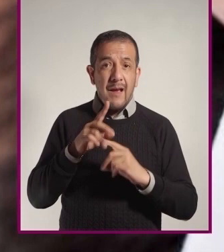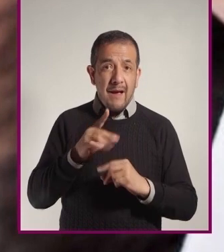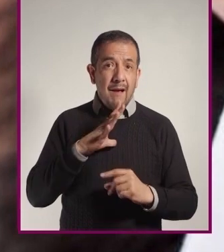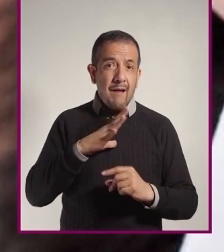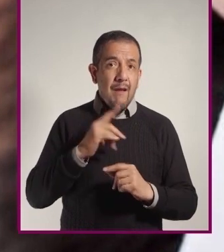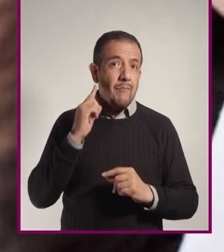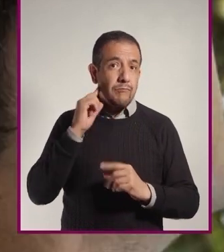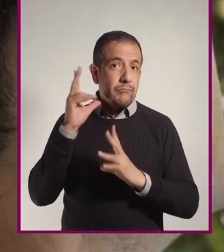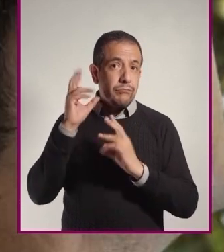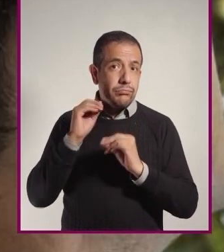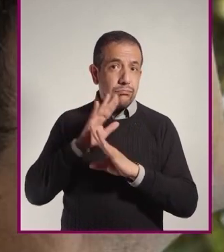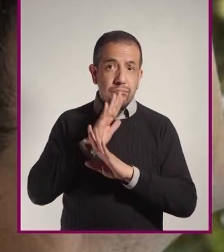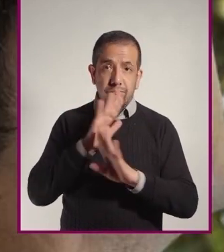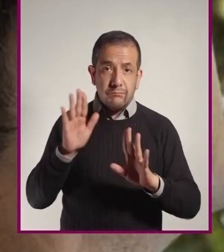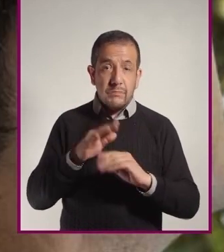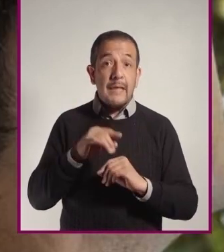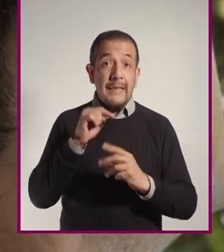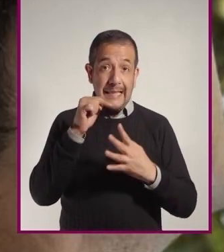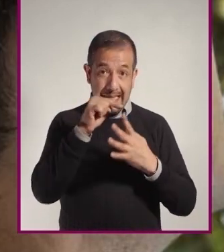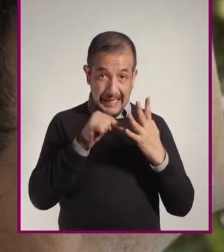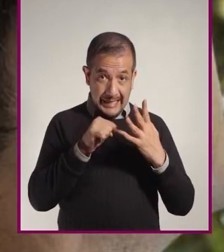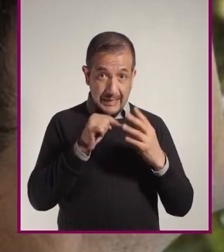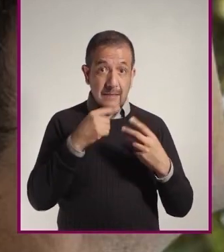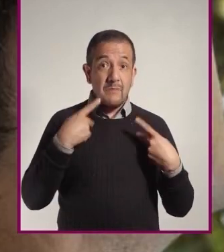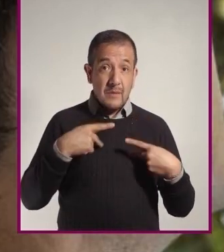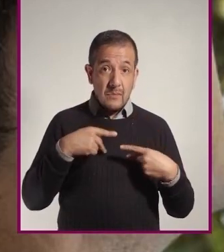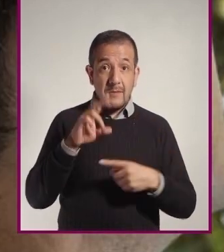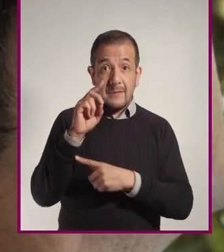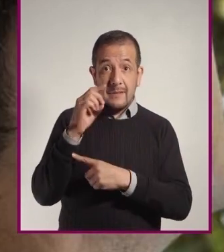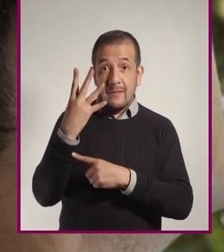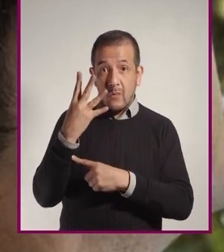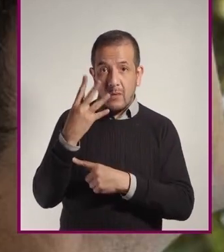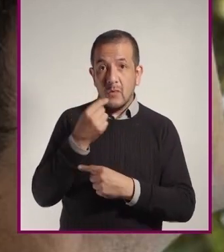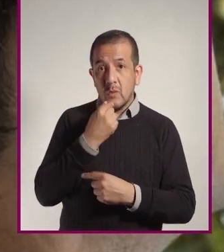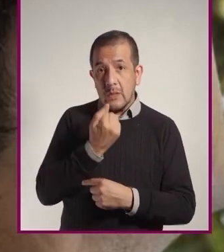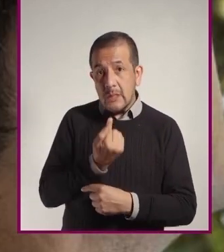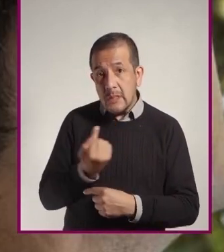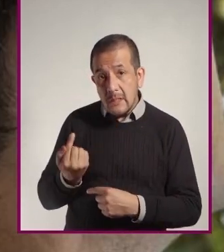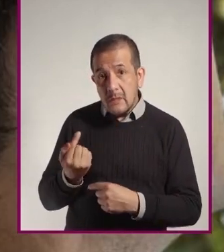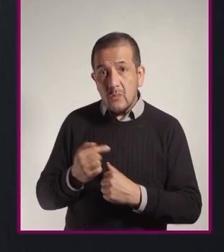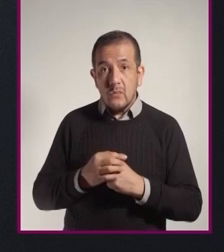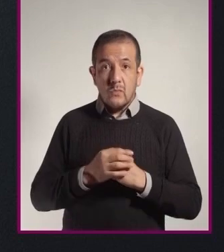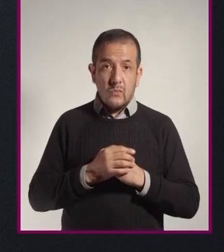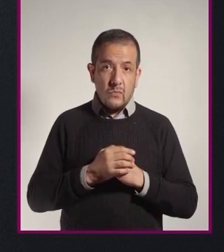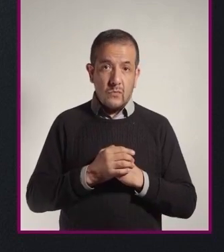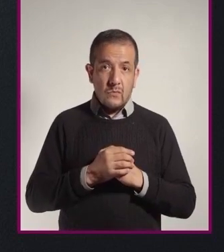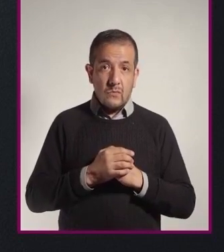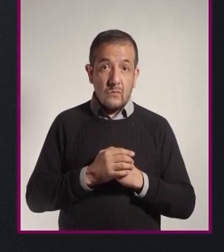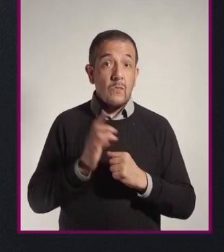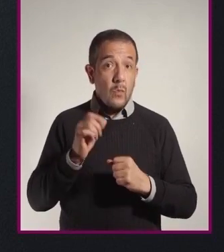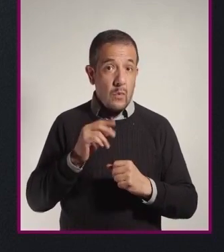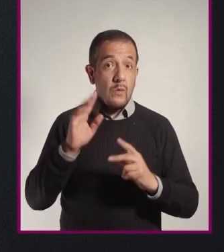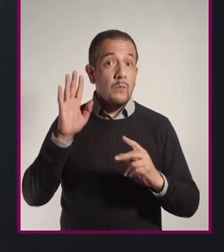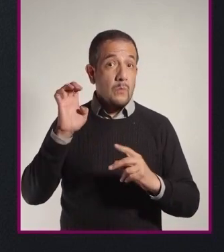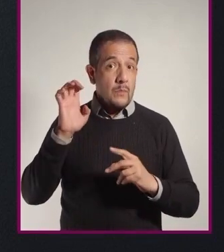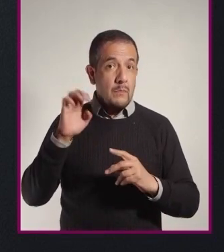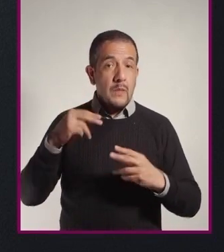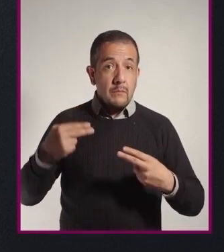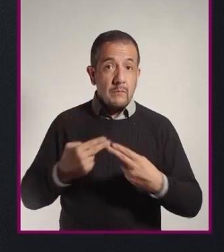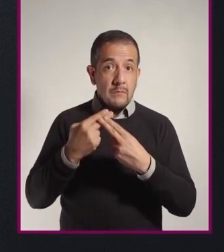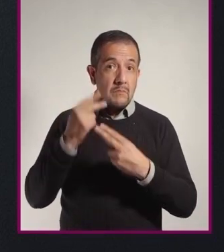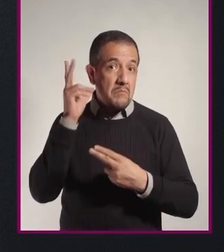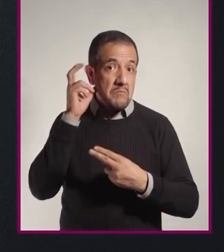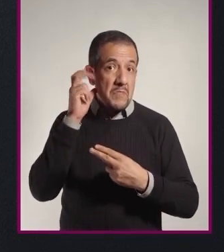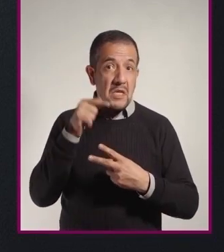audición discapacitante. De ellos, 34 millones son niños. Cuando un bebé nace con sordera